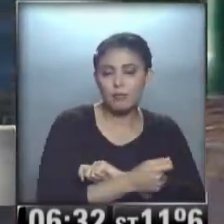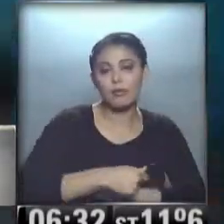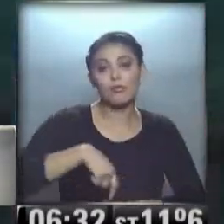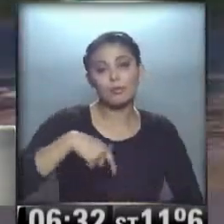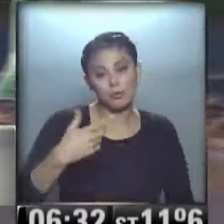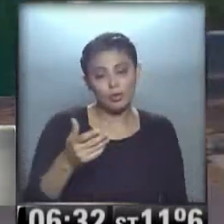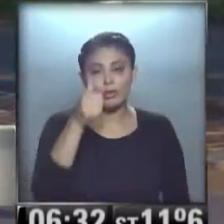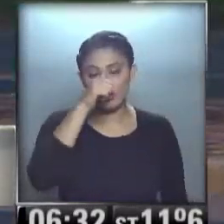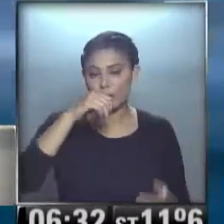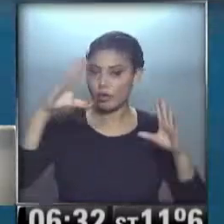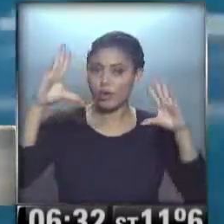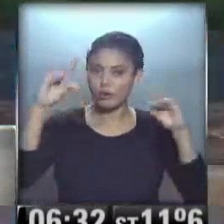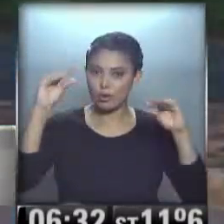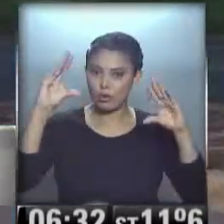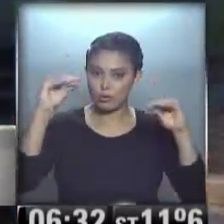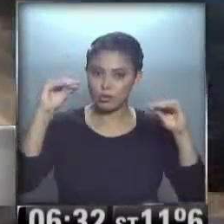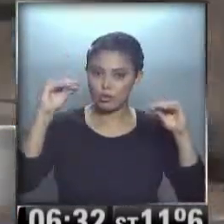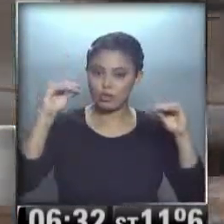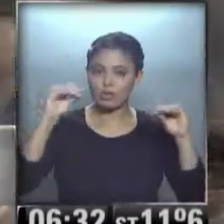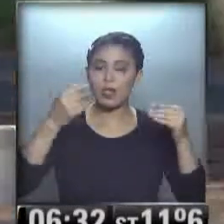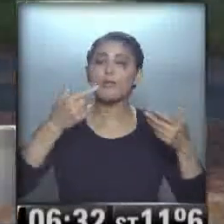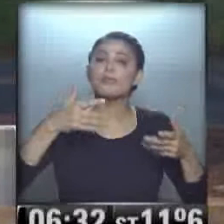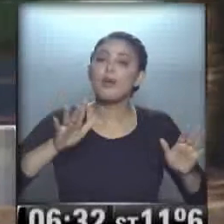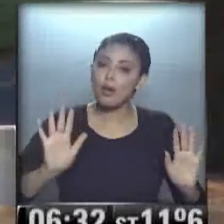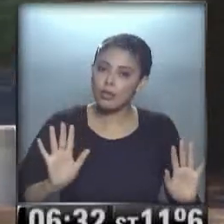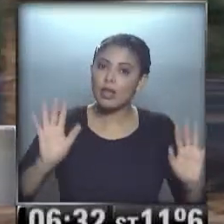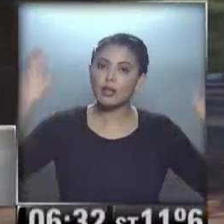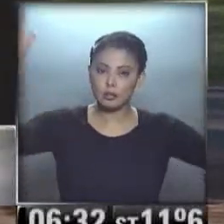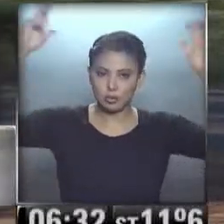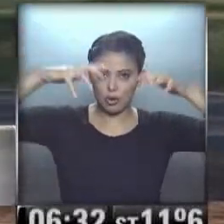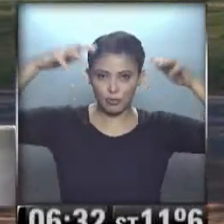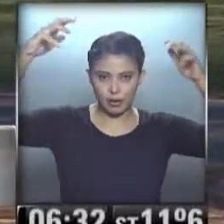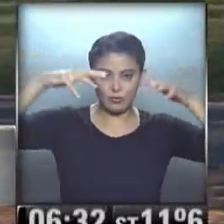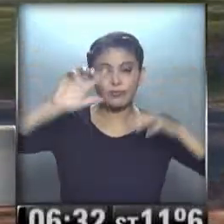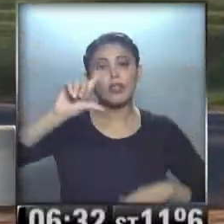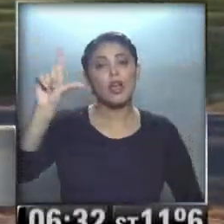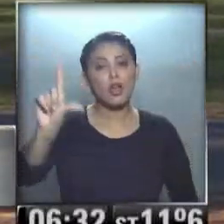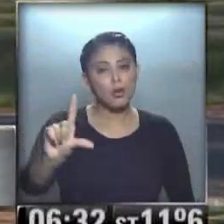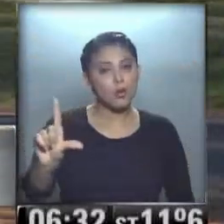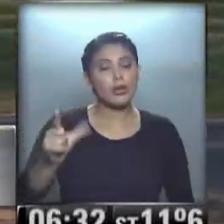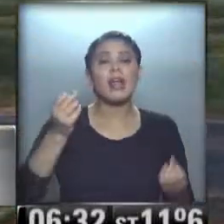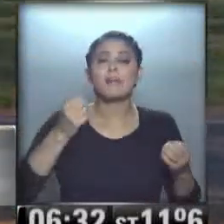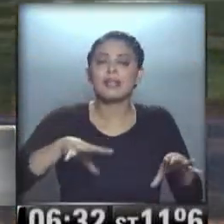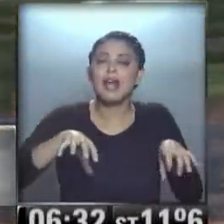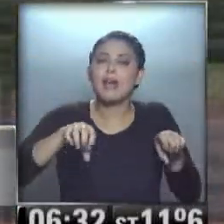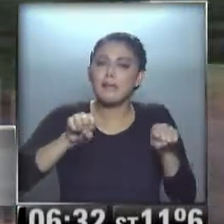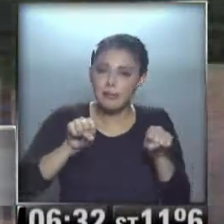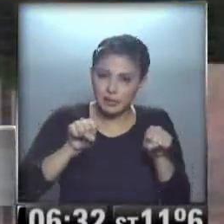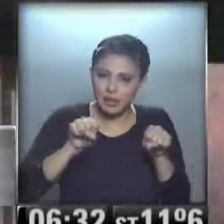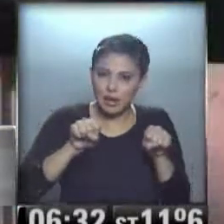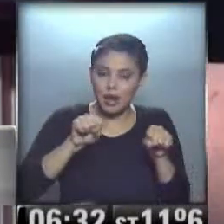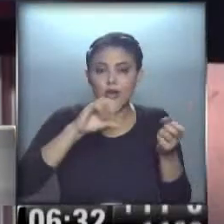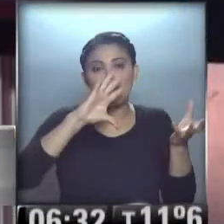noche. Noche del domingo con probabilidad de lluvia. Y el lunes arrancaremos bien temprano con tiempo